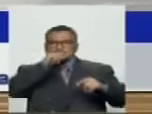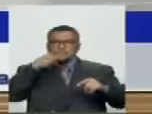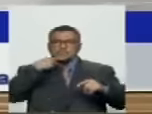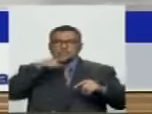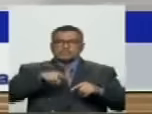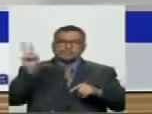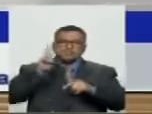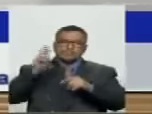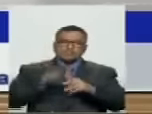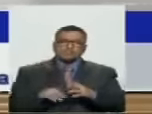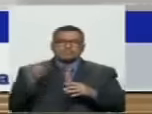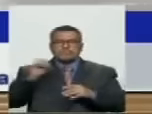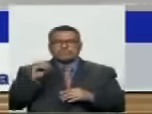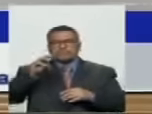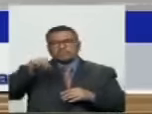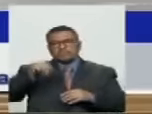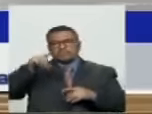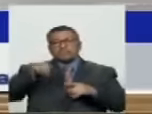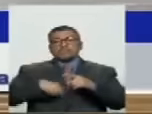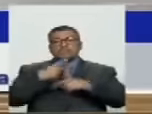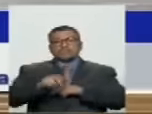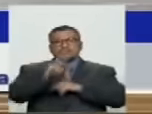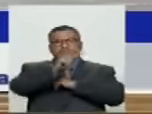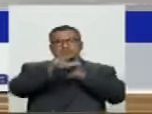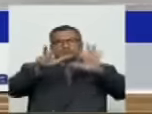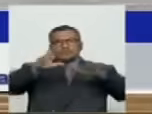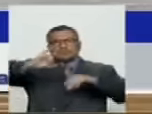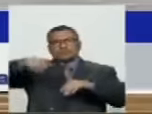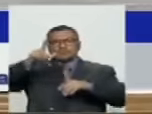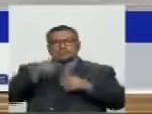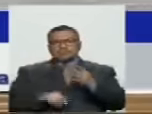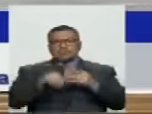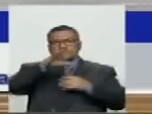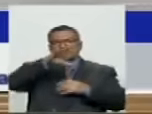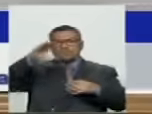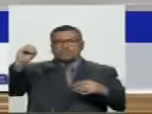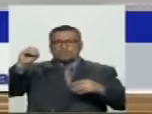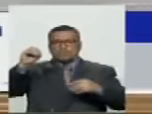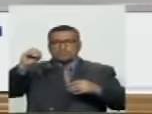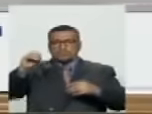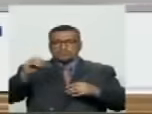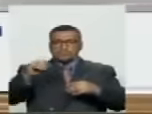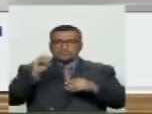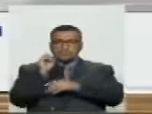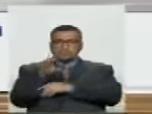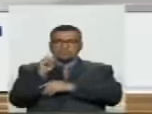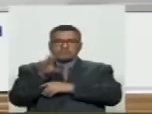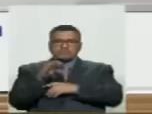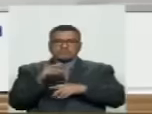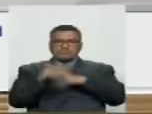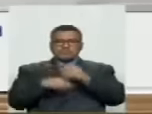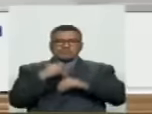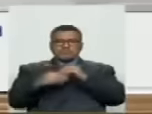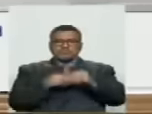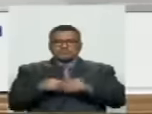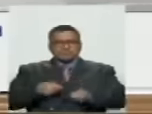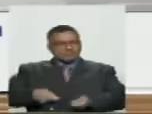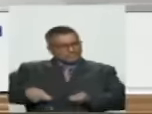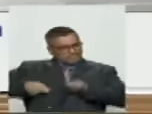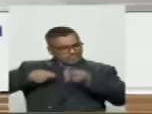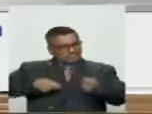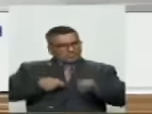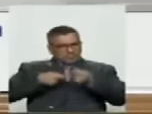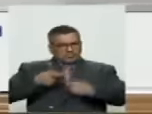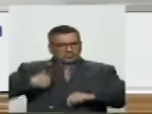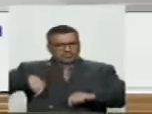refiriéndose a Venezuela o a Maduro. Pero a partir del 28 de julio son más de 50 publicaciones dedicadas al ataque